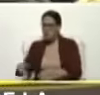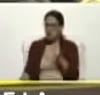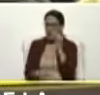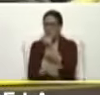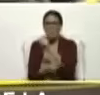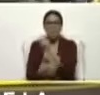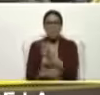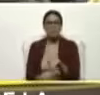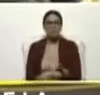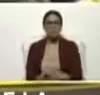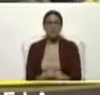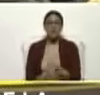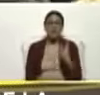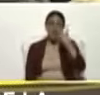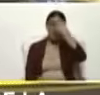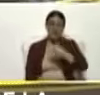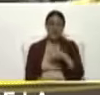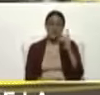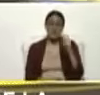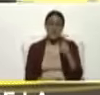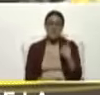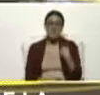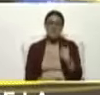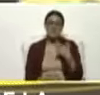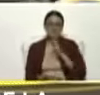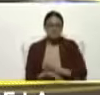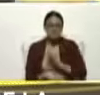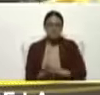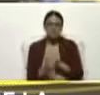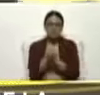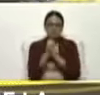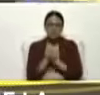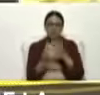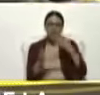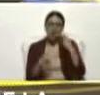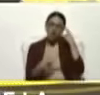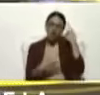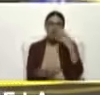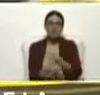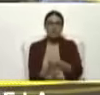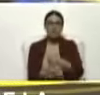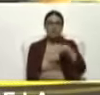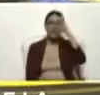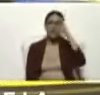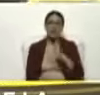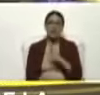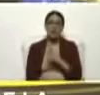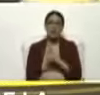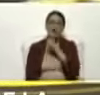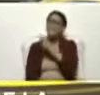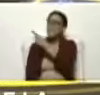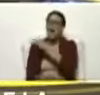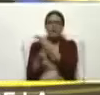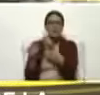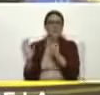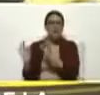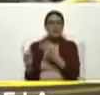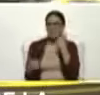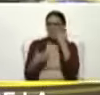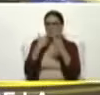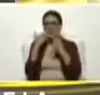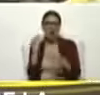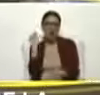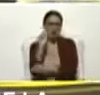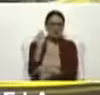¿sabes? Que el mal siempre es alzado, pues. Los demonios,